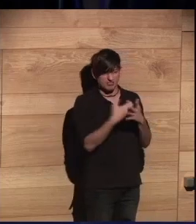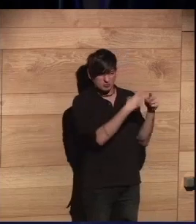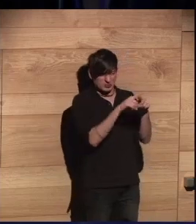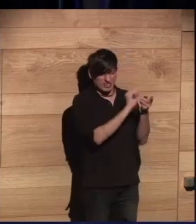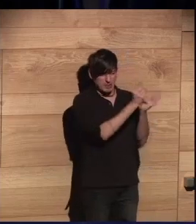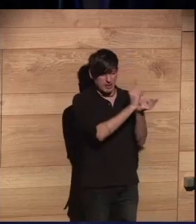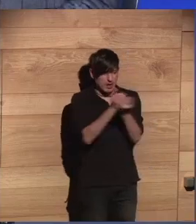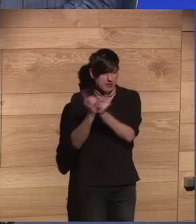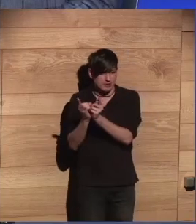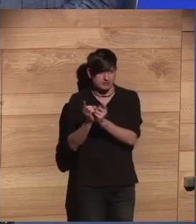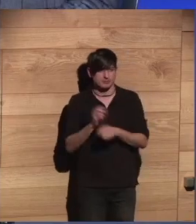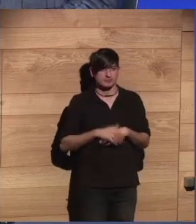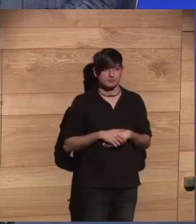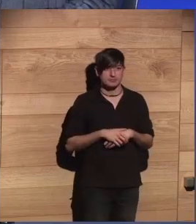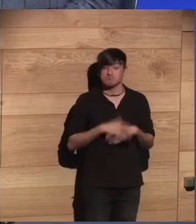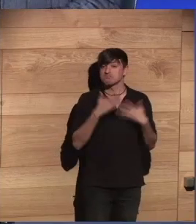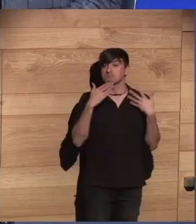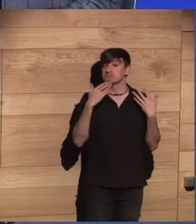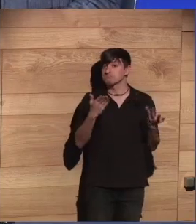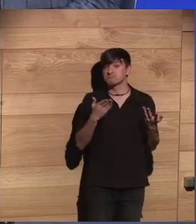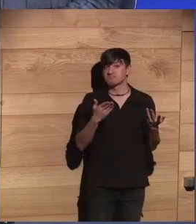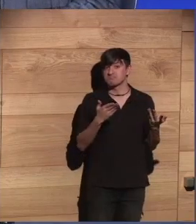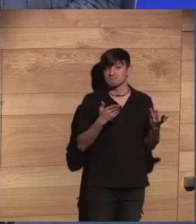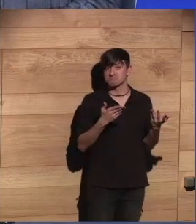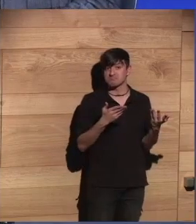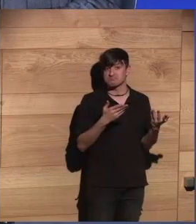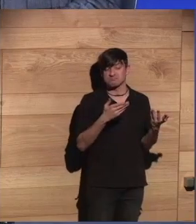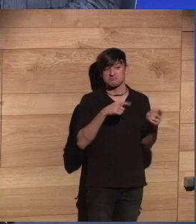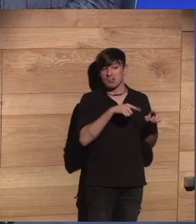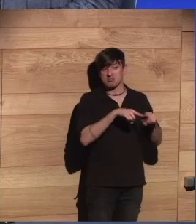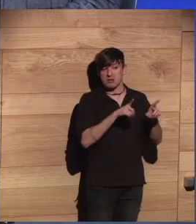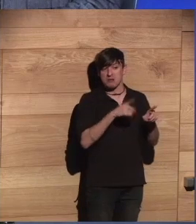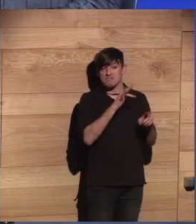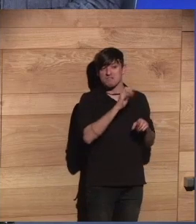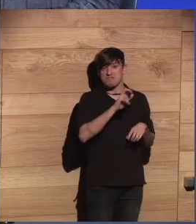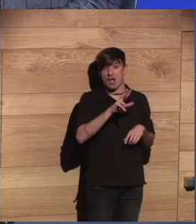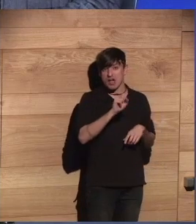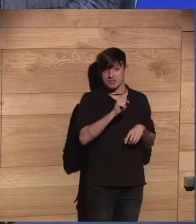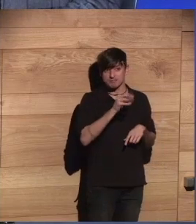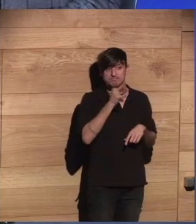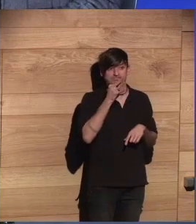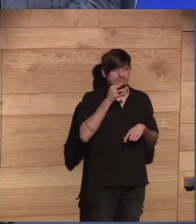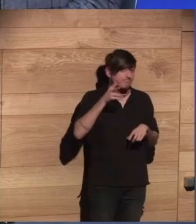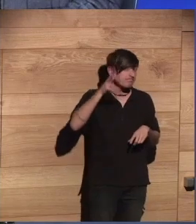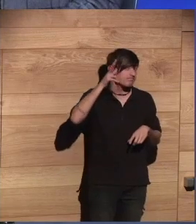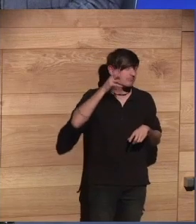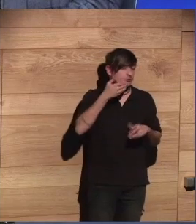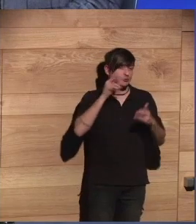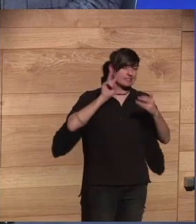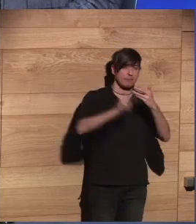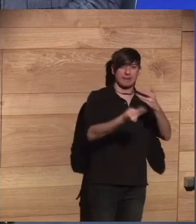cosas. Totalmente huye de esto. Entonces, a pesar de esto, lo que decía, Falla sigue teniendo una sonoridad bastante